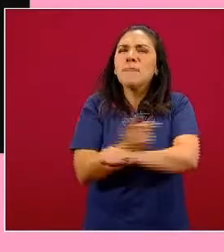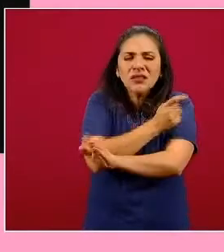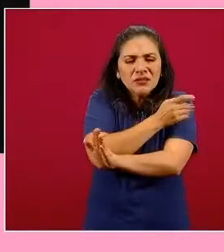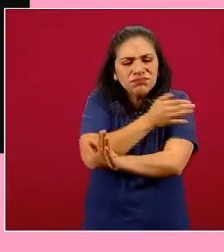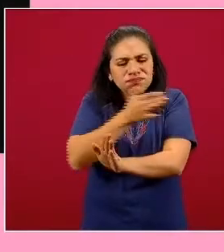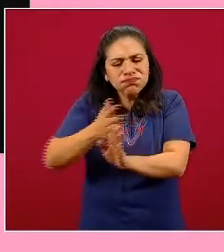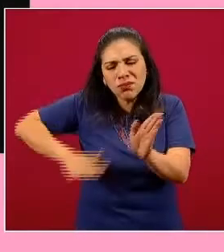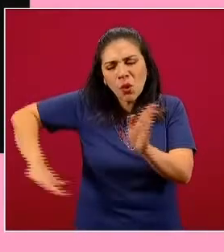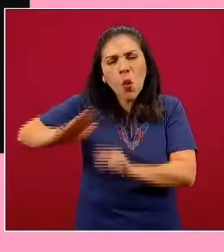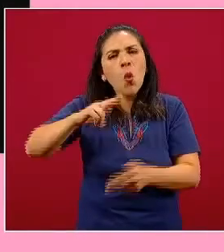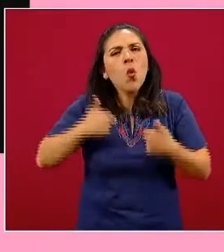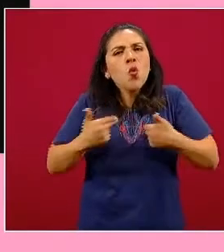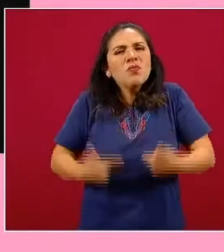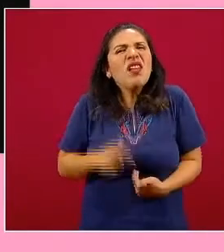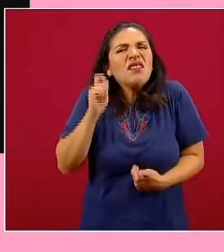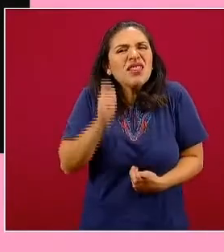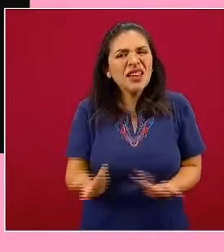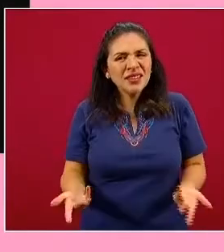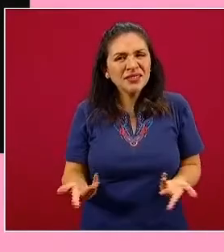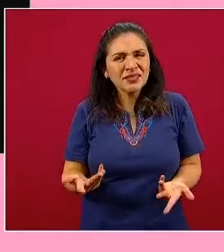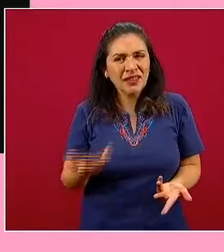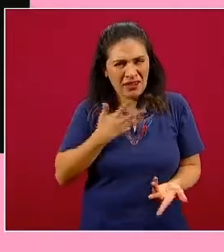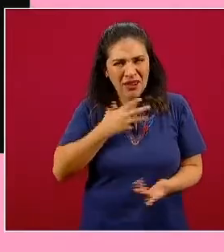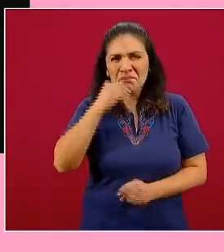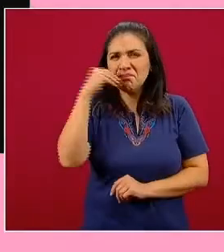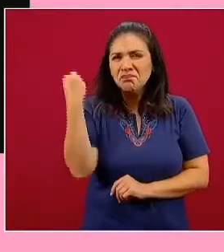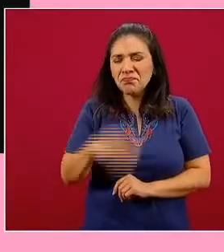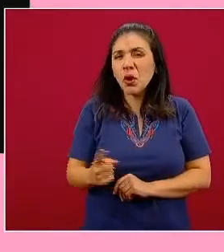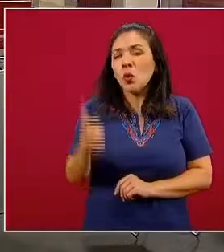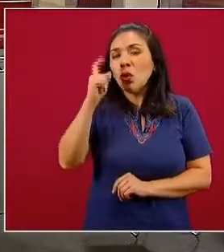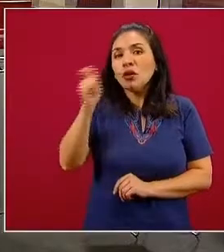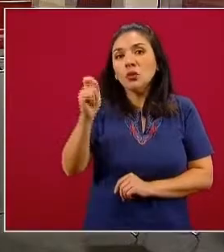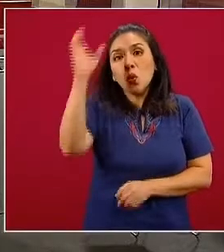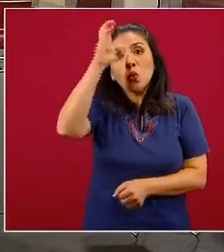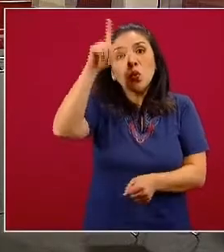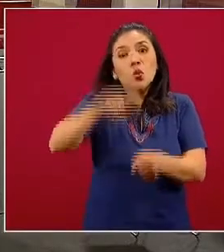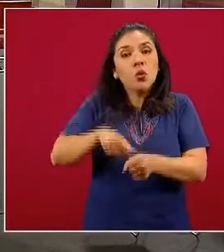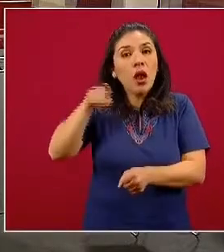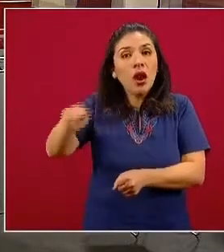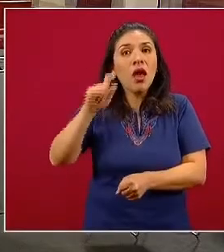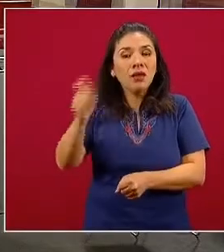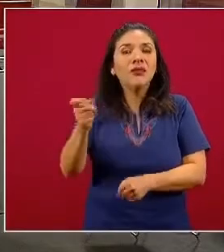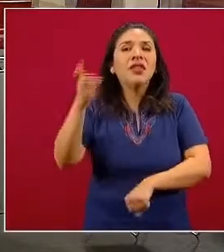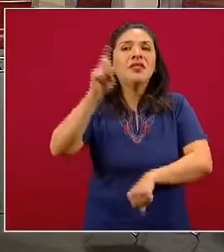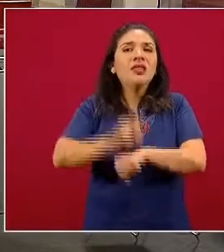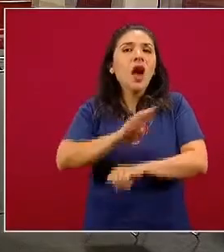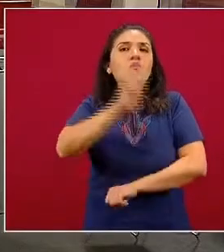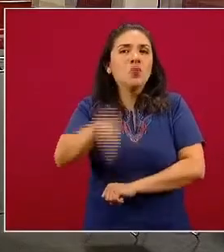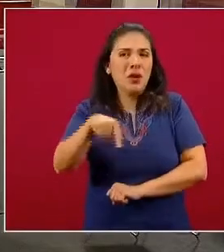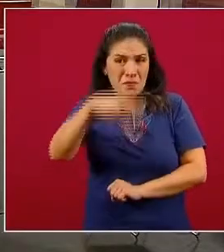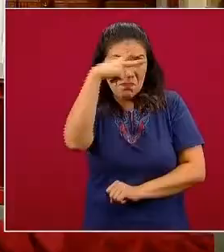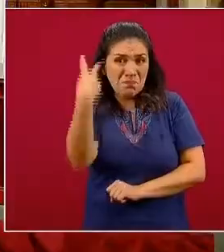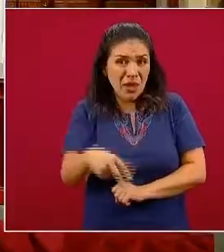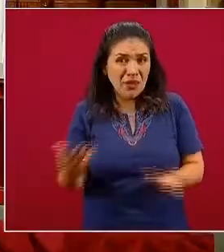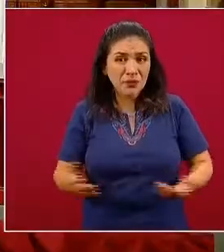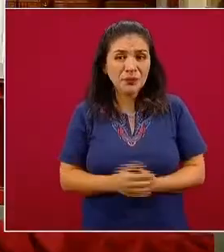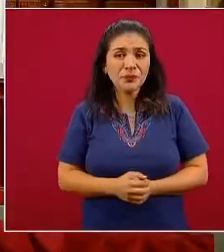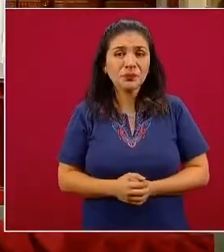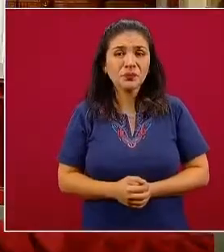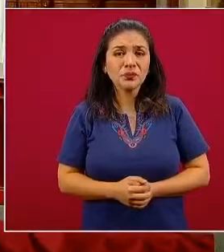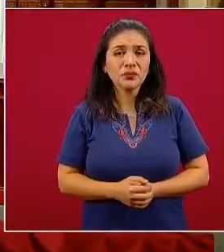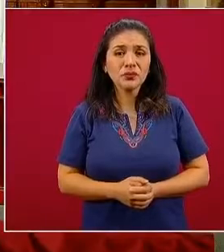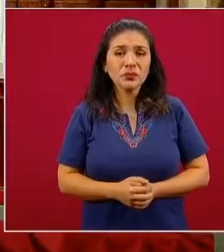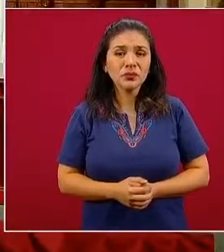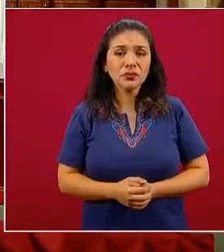como humanidad. Tenemos esta extraordinaria herramienta cultural que es la celebración de muertos en México.